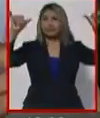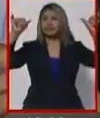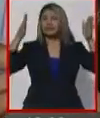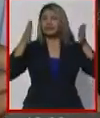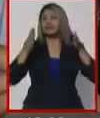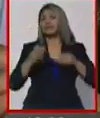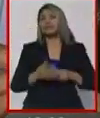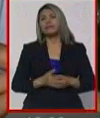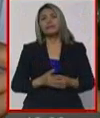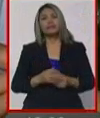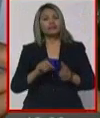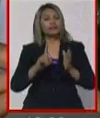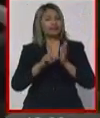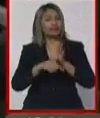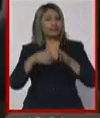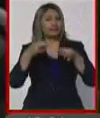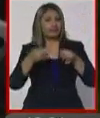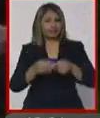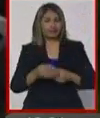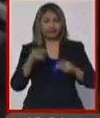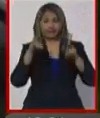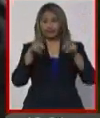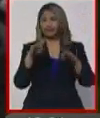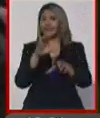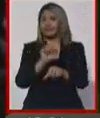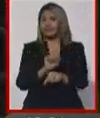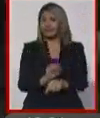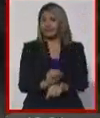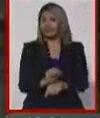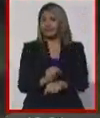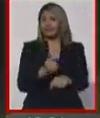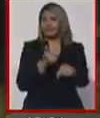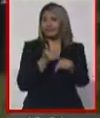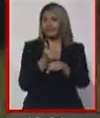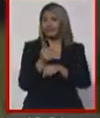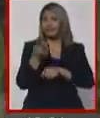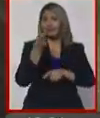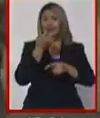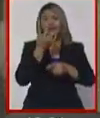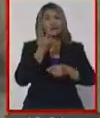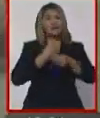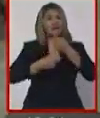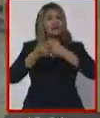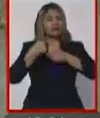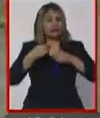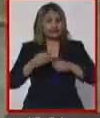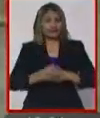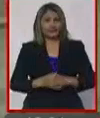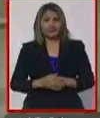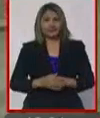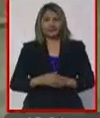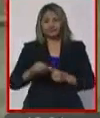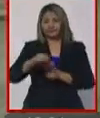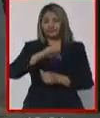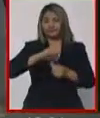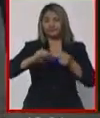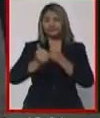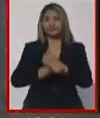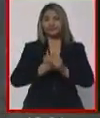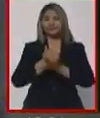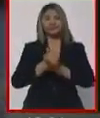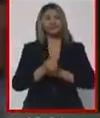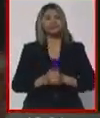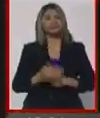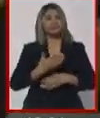ya en el transcurso de la investigación se va a determinar eso. Los aprehendidos fueron imputados por los delitos de tráfico de sustancias controladas y asociación